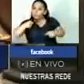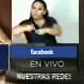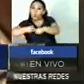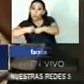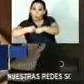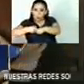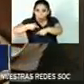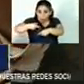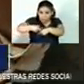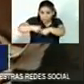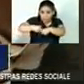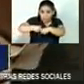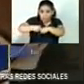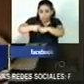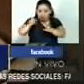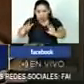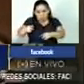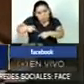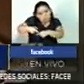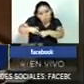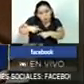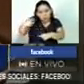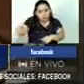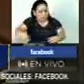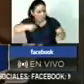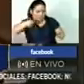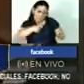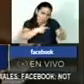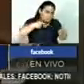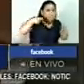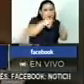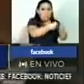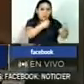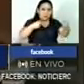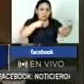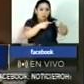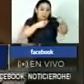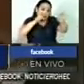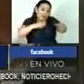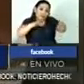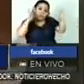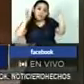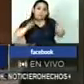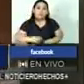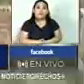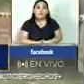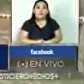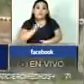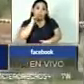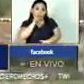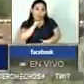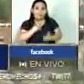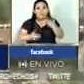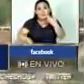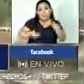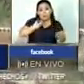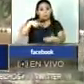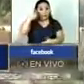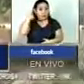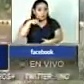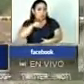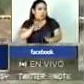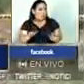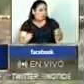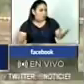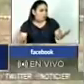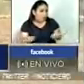estaba ahí y ella se me fue a la lucha y sucedió el percance. Así, describe José Adalberto